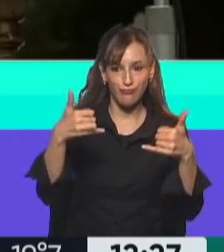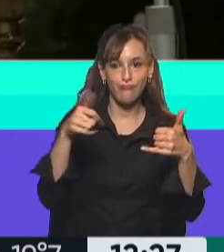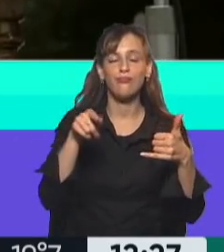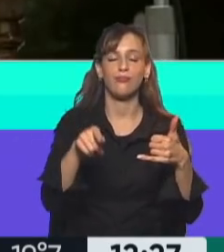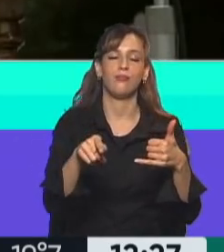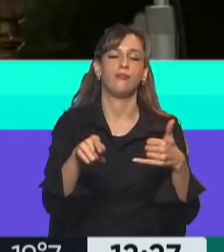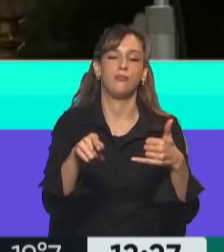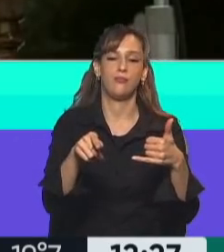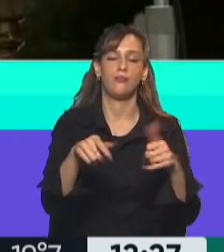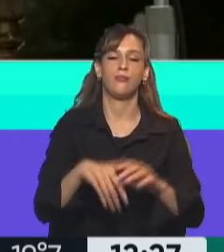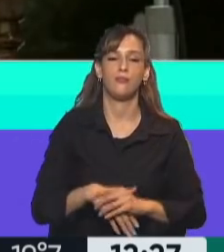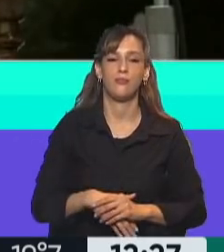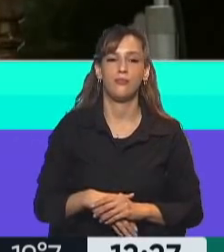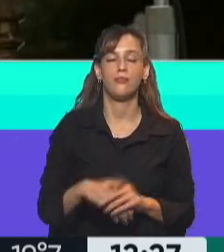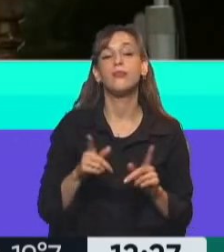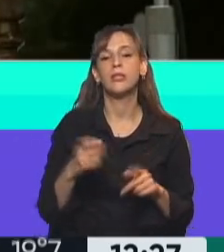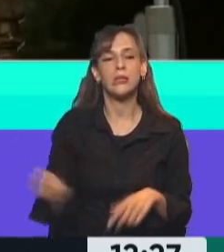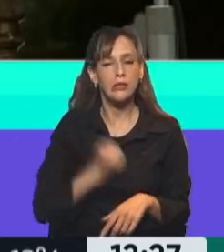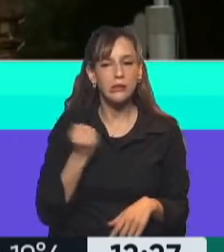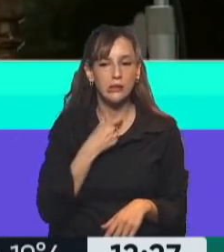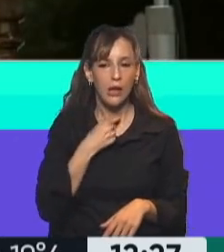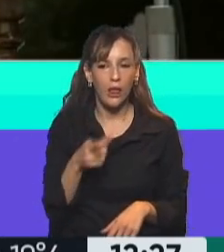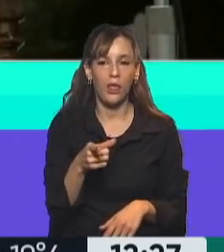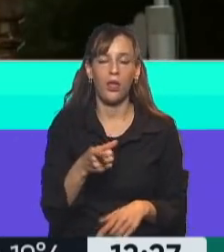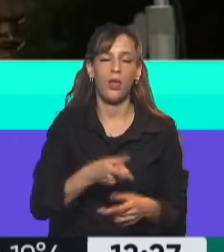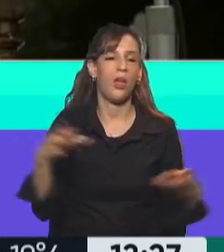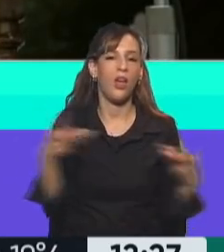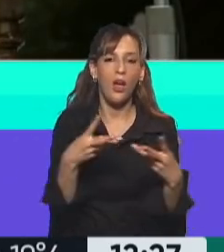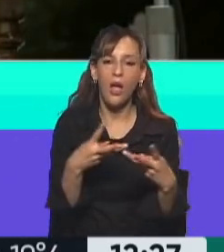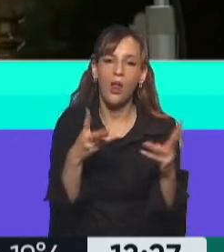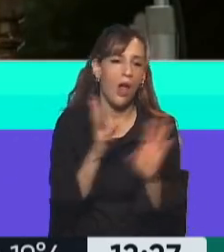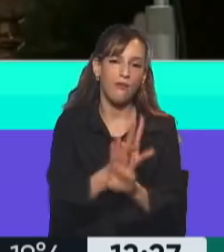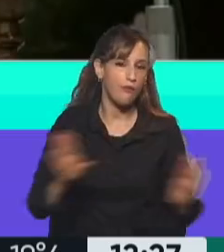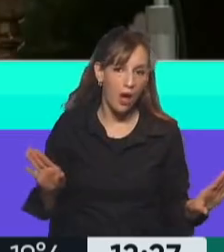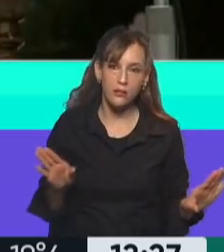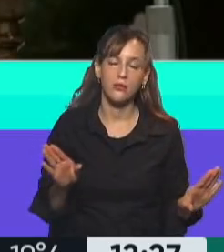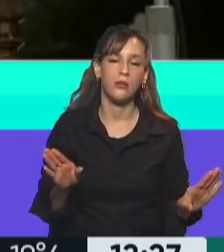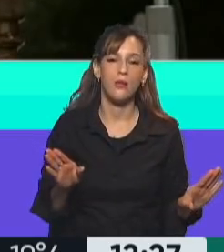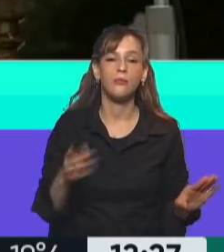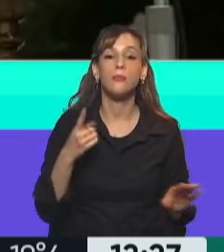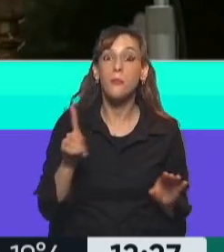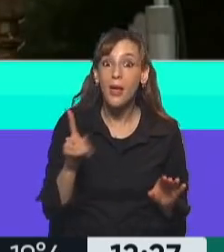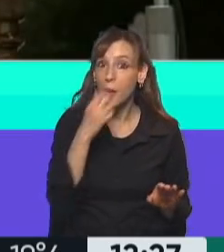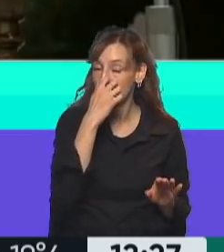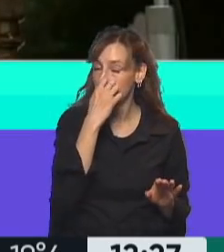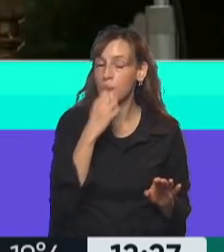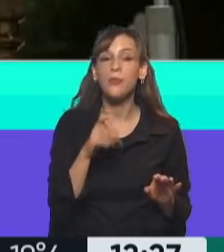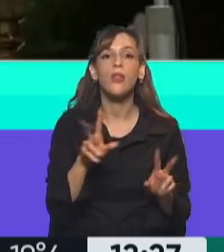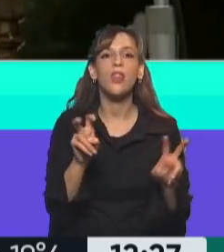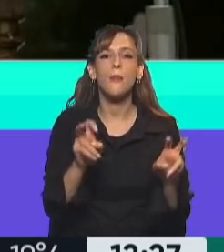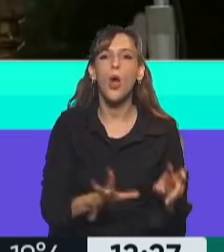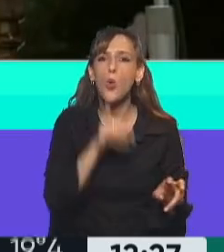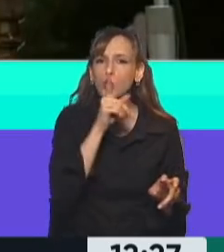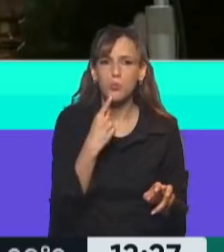para que acabe la guerra es lo que está haciendo justamente el Papa, pero, por ejemplo, no menciona a Rusia. Y sí